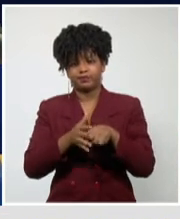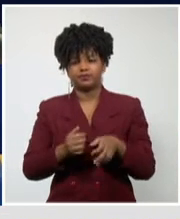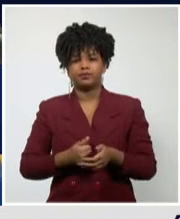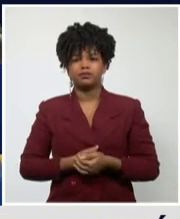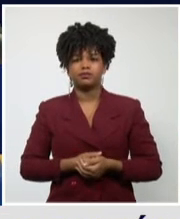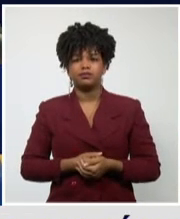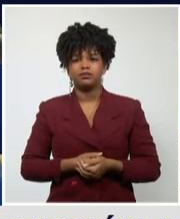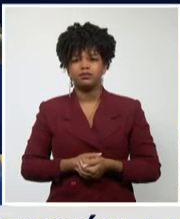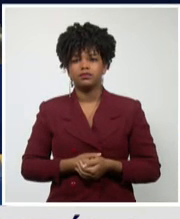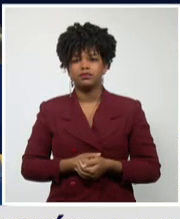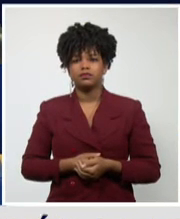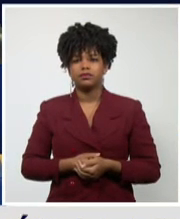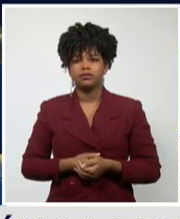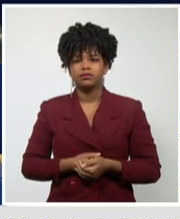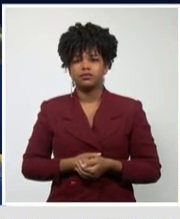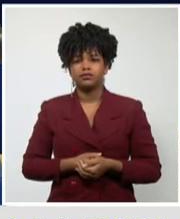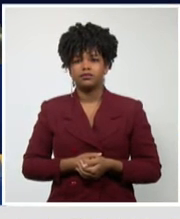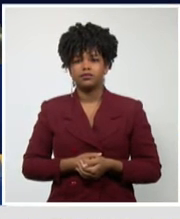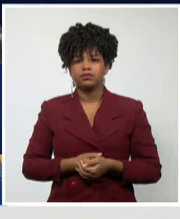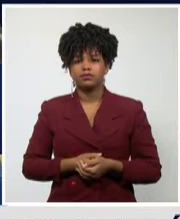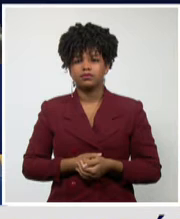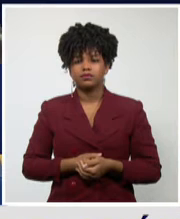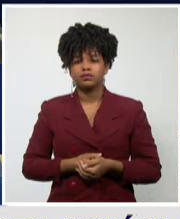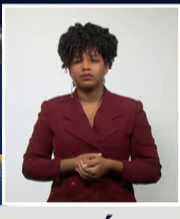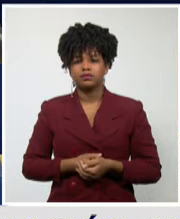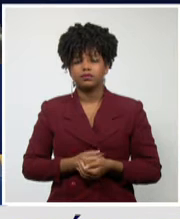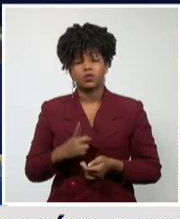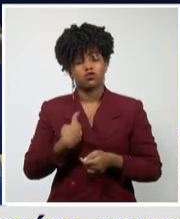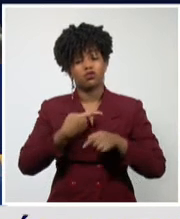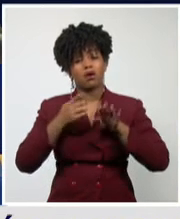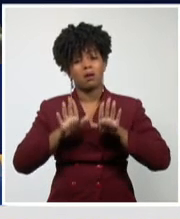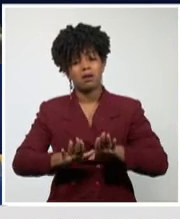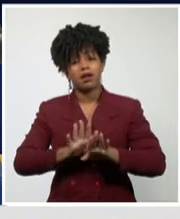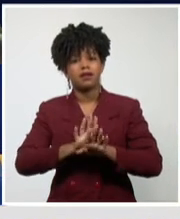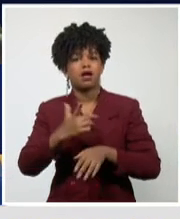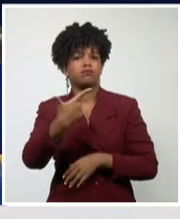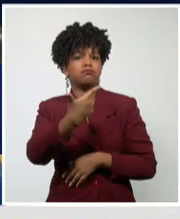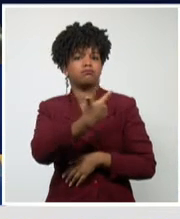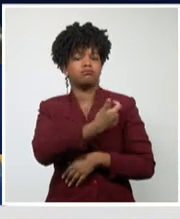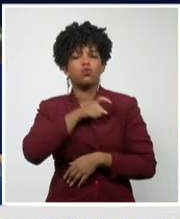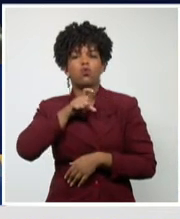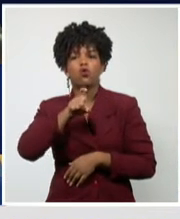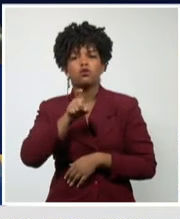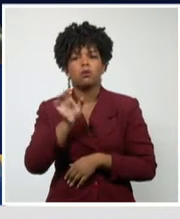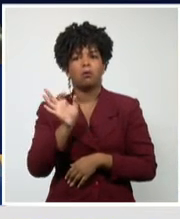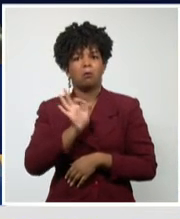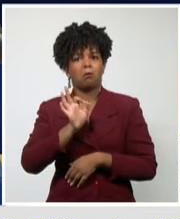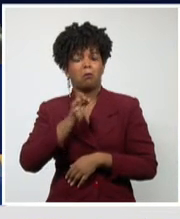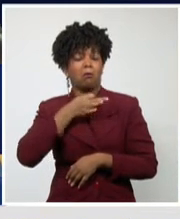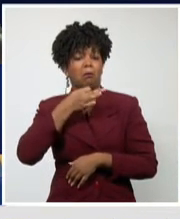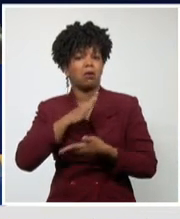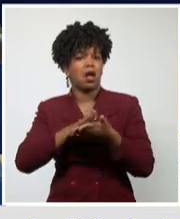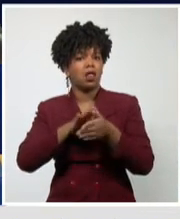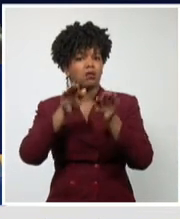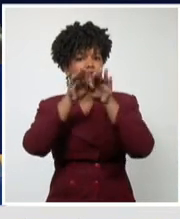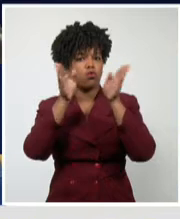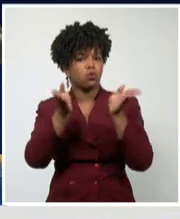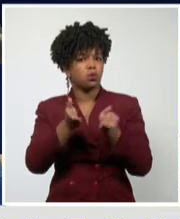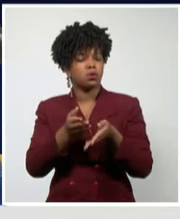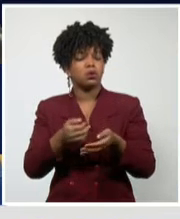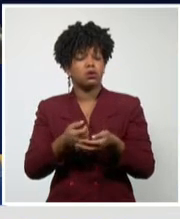que aparezca una vacuna, que por cierto últimamente no se está hablando mucho de ella, pero que, como